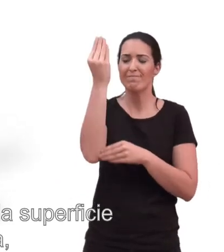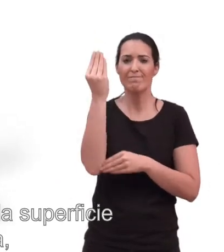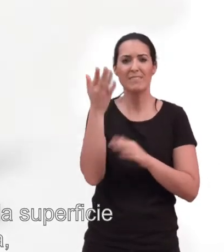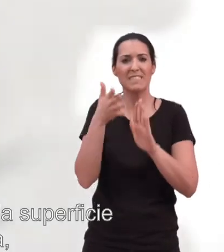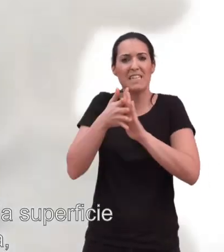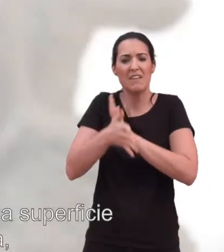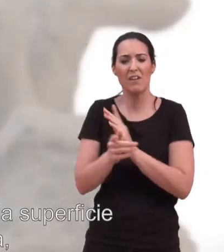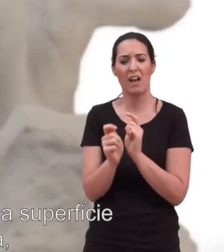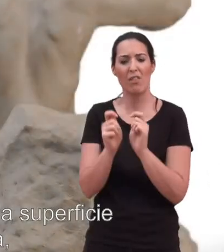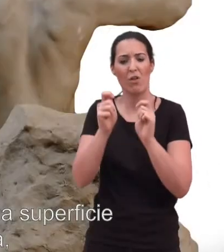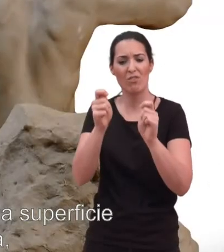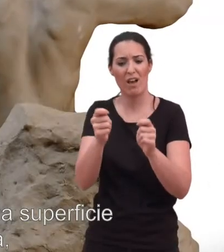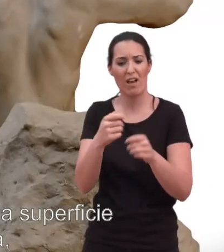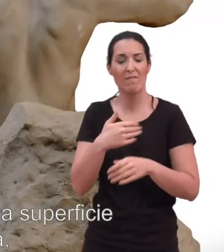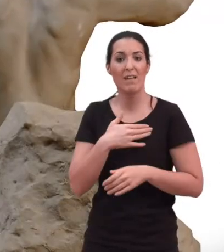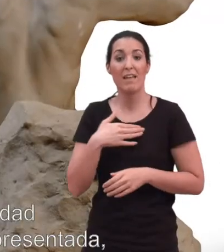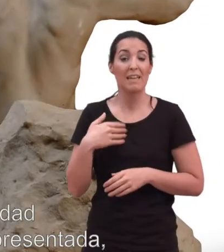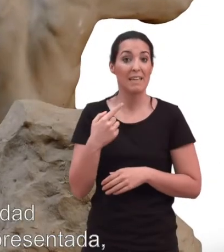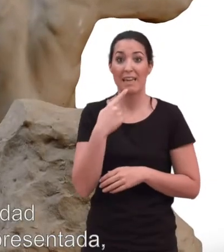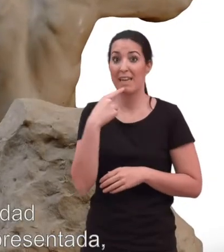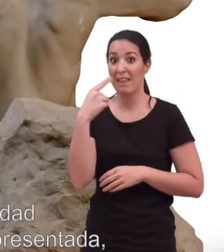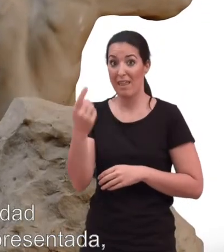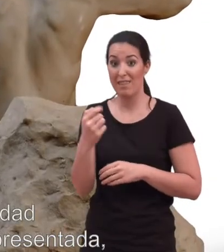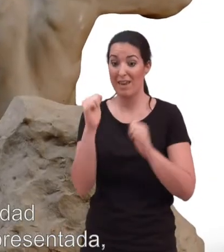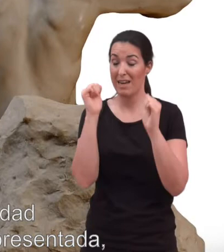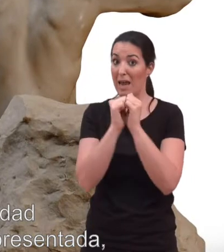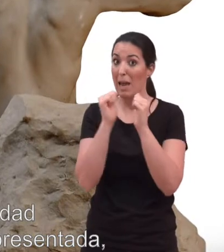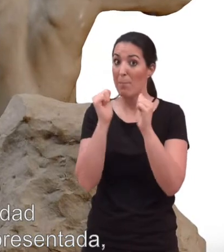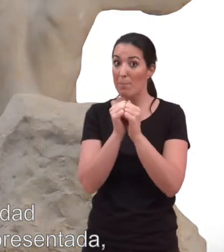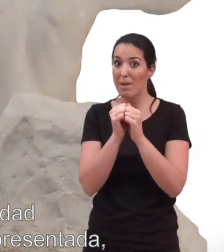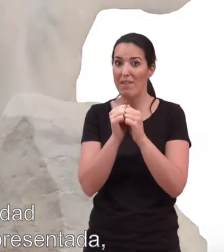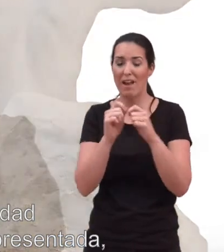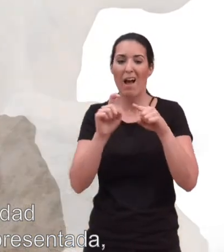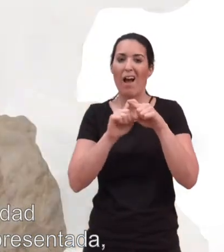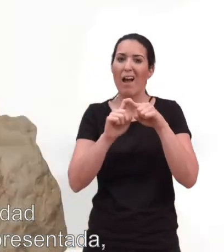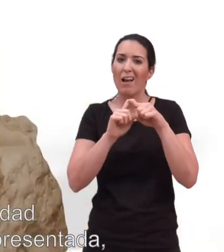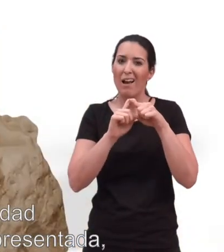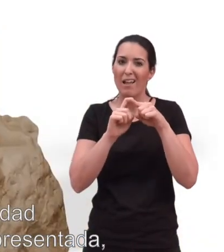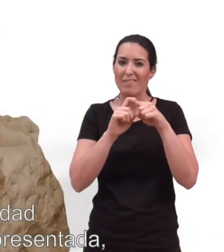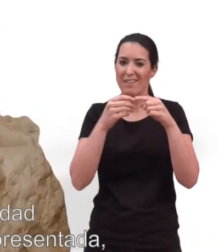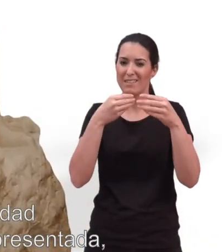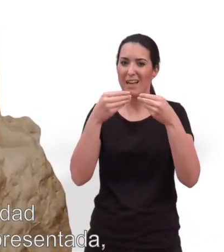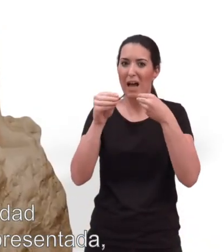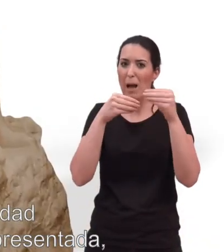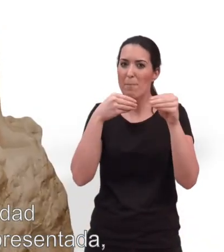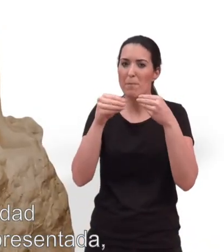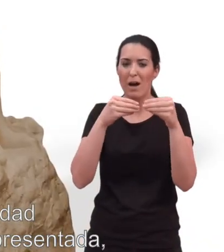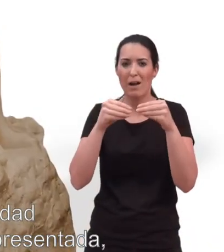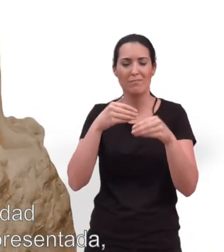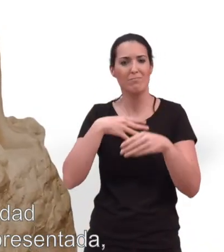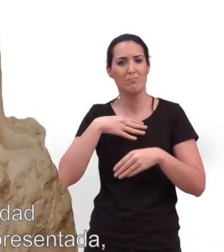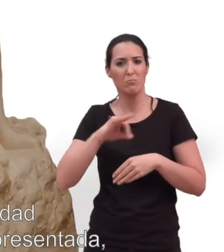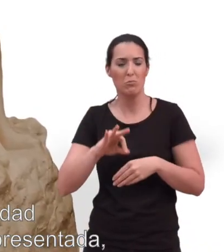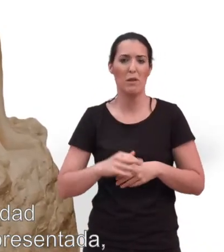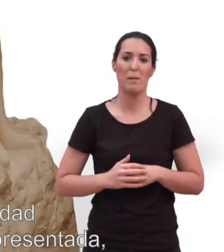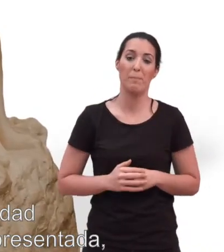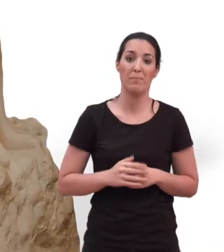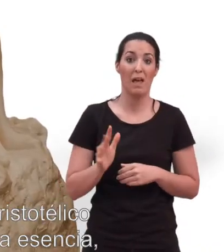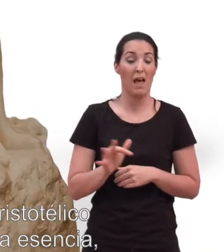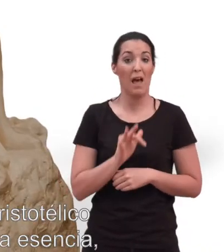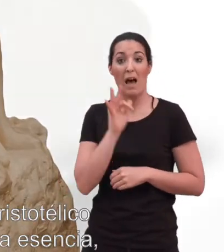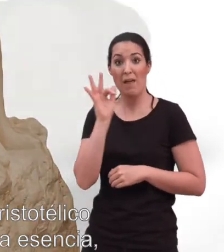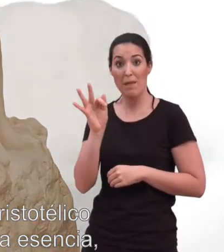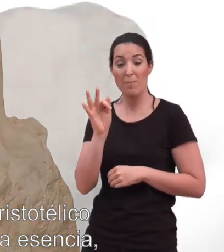aporta contenido a la pieza, sugiriendo con mayor efectividad las cualidades de la materia aquí representada,